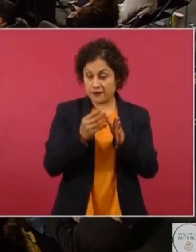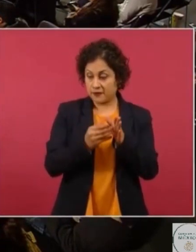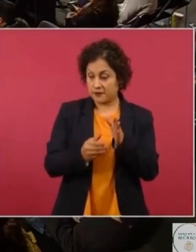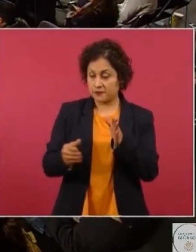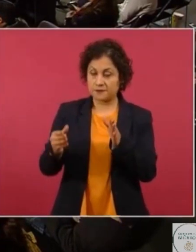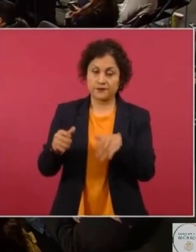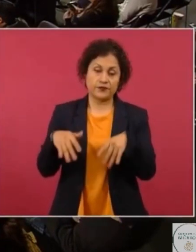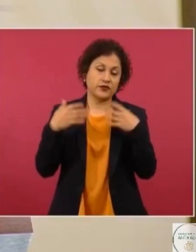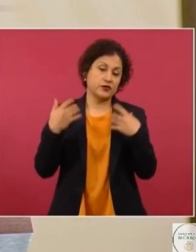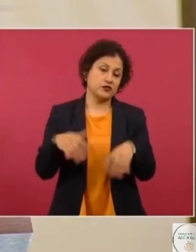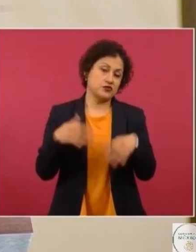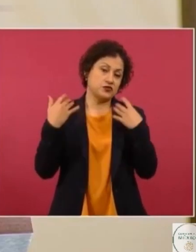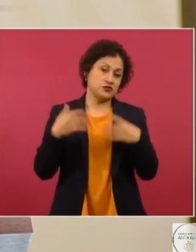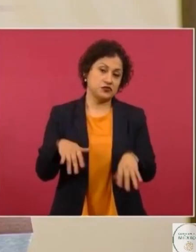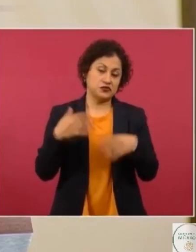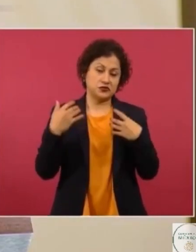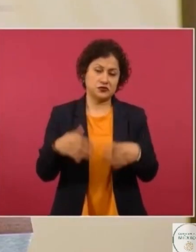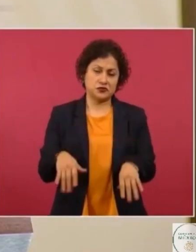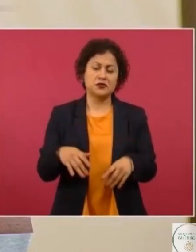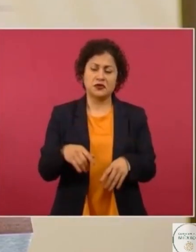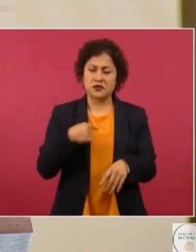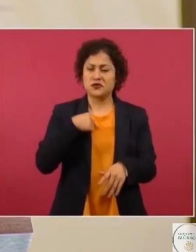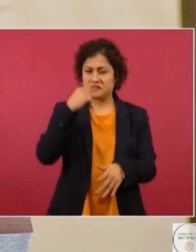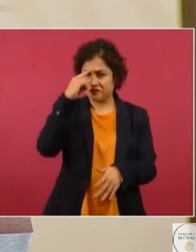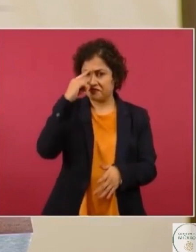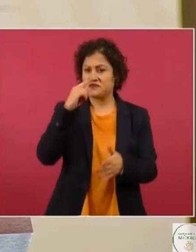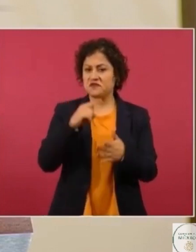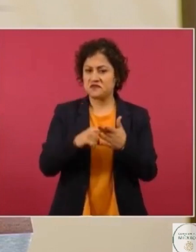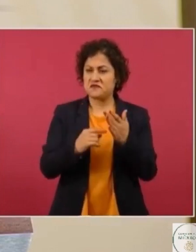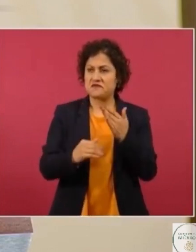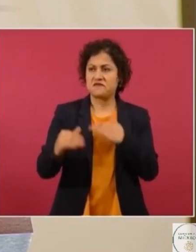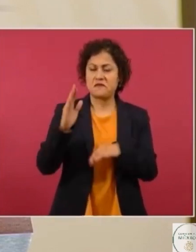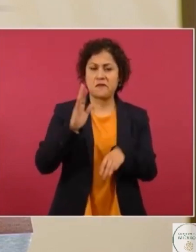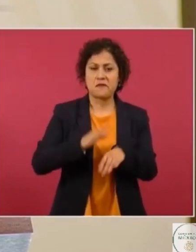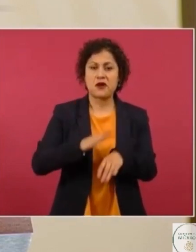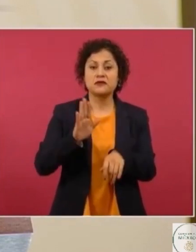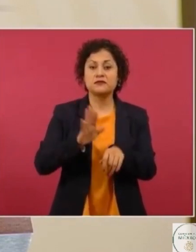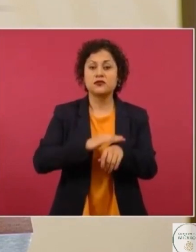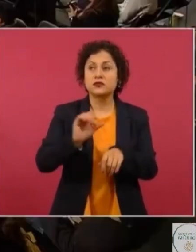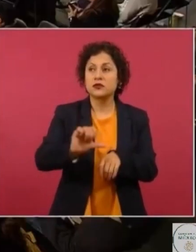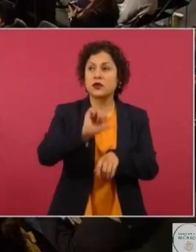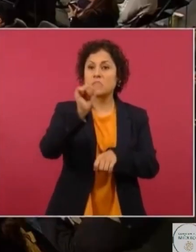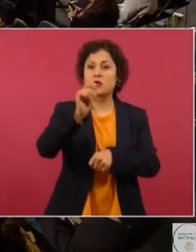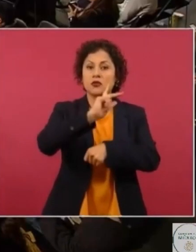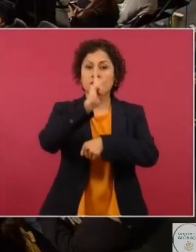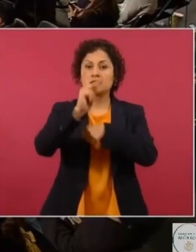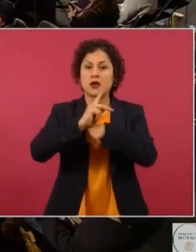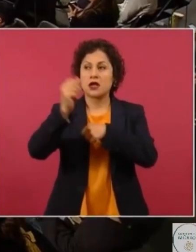porque está llegando mucha inversión foránea al país. Adelante.